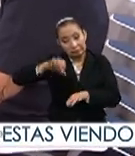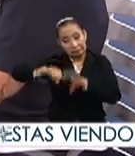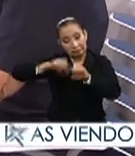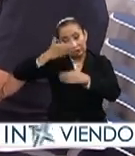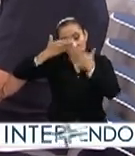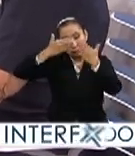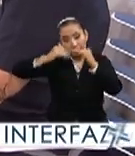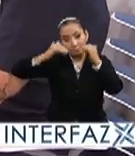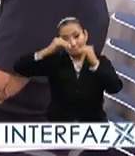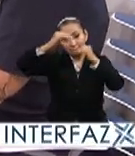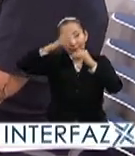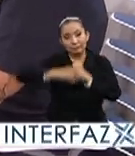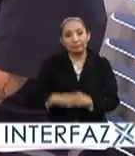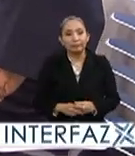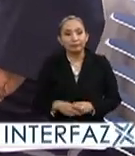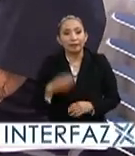nuestra